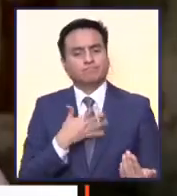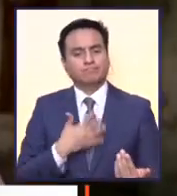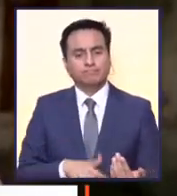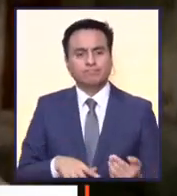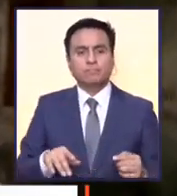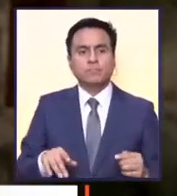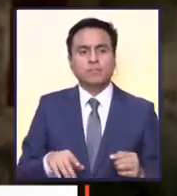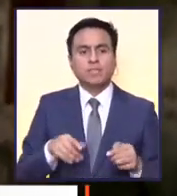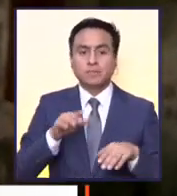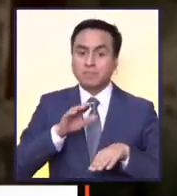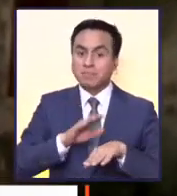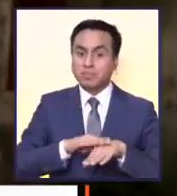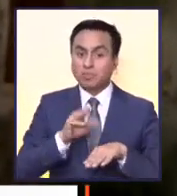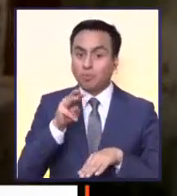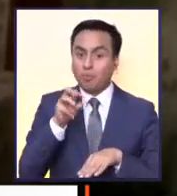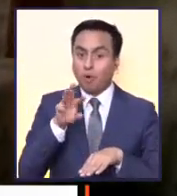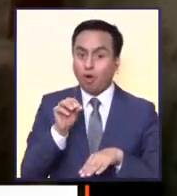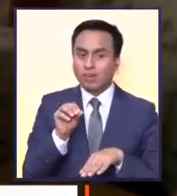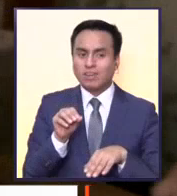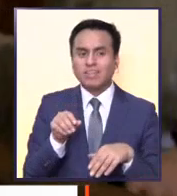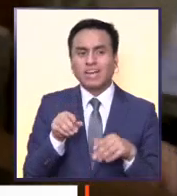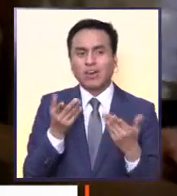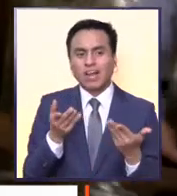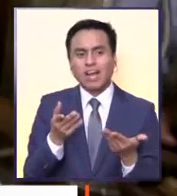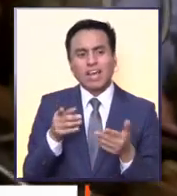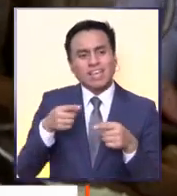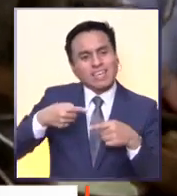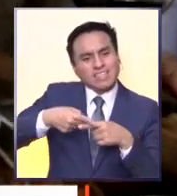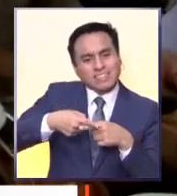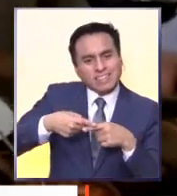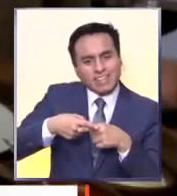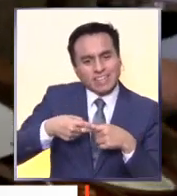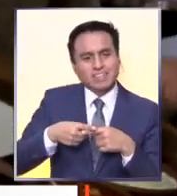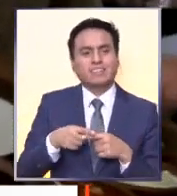Con el permiso del Momo, vamos a darle el corte inicial